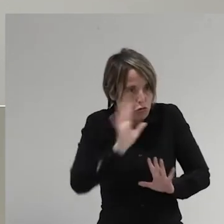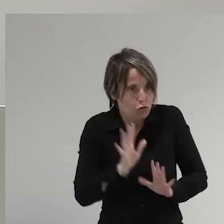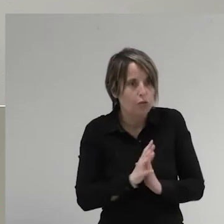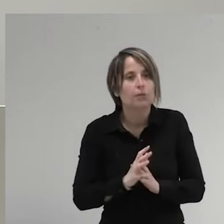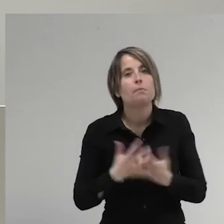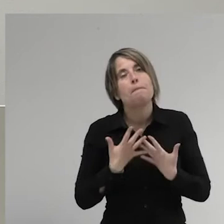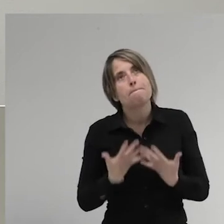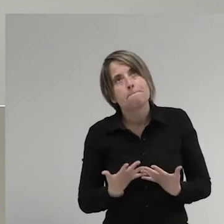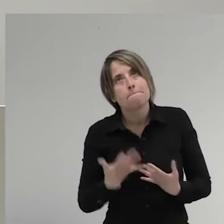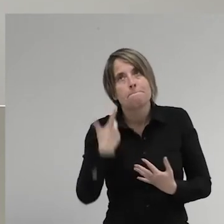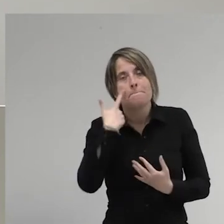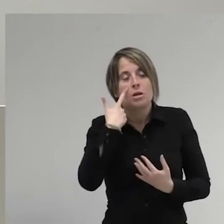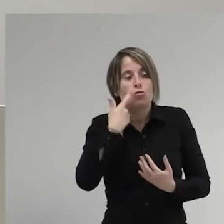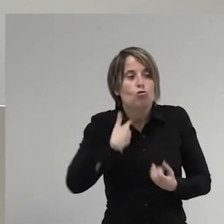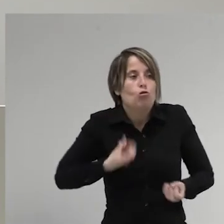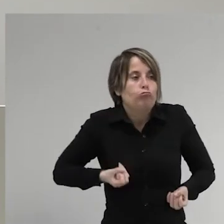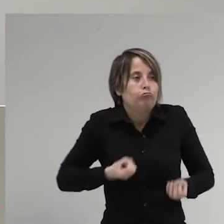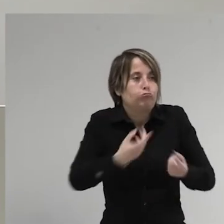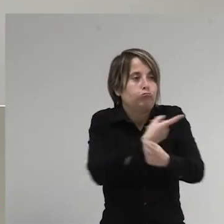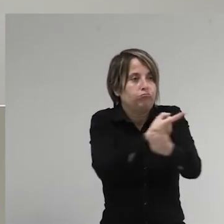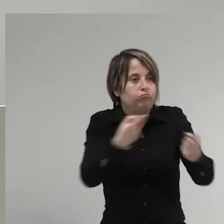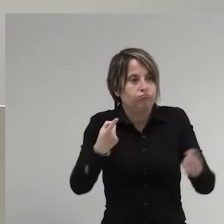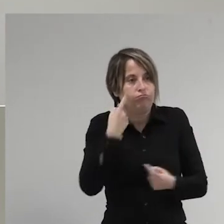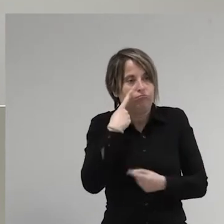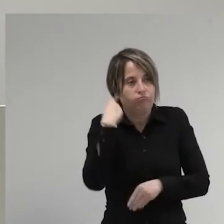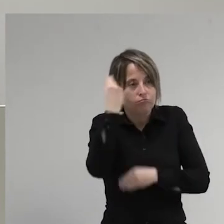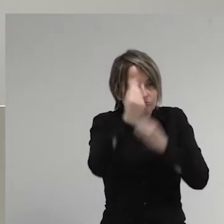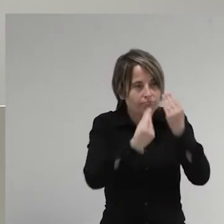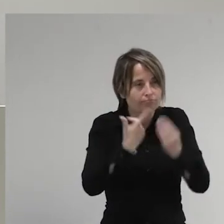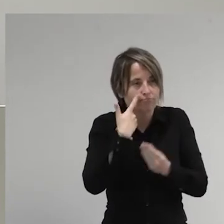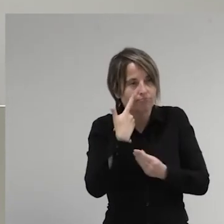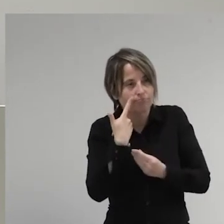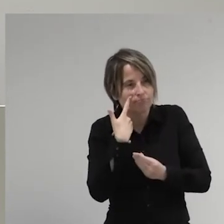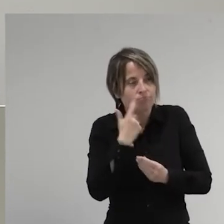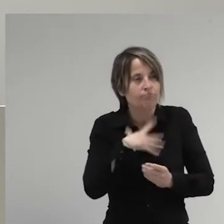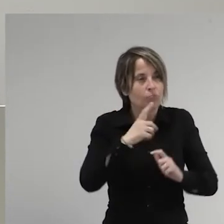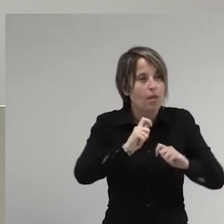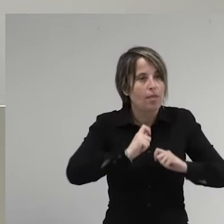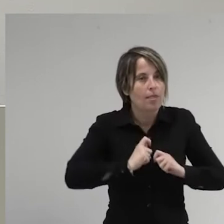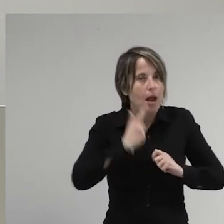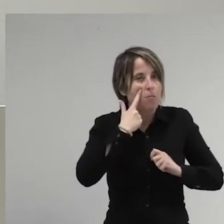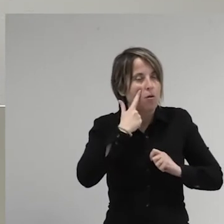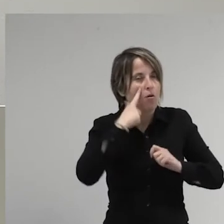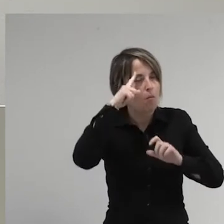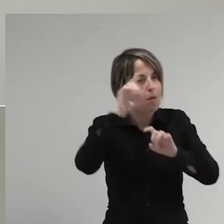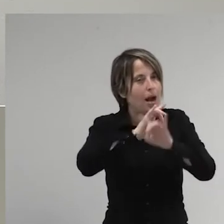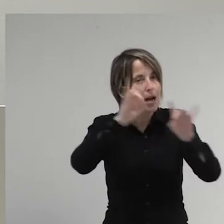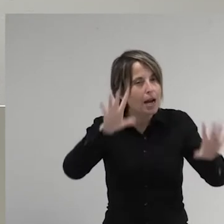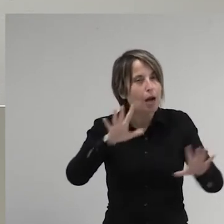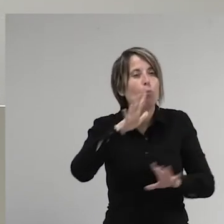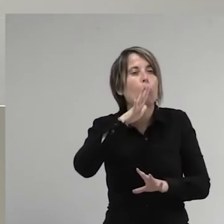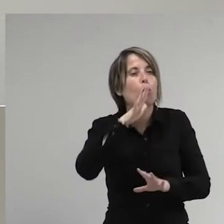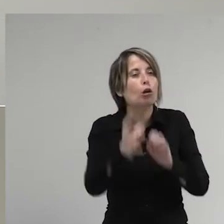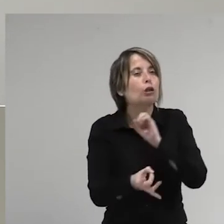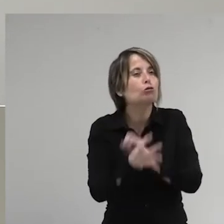pero lanzo elementos que quizás puedan, no sé, darte algo de luz en por qué se dan estas dinámicas, en